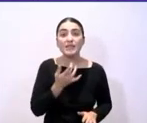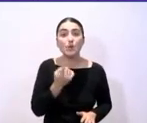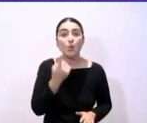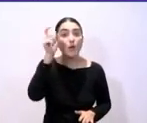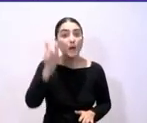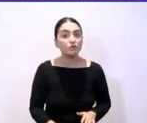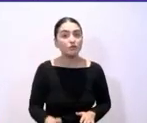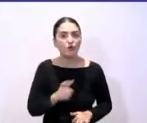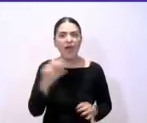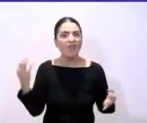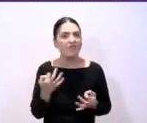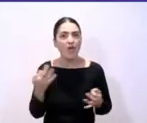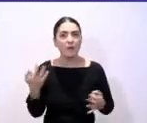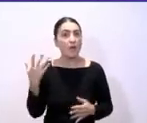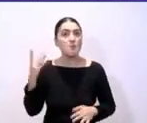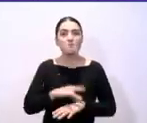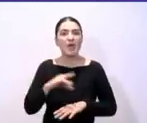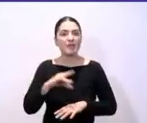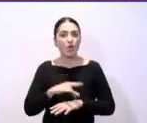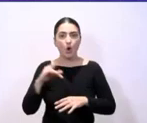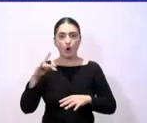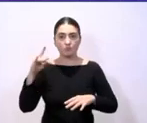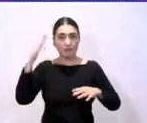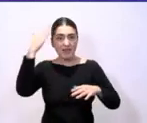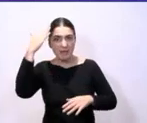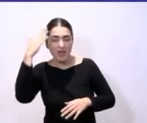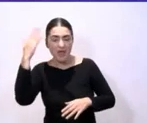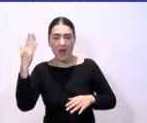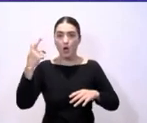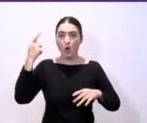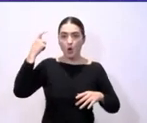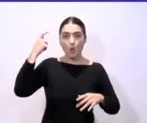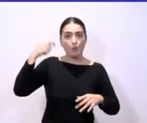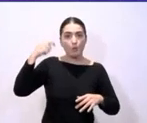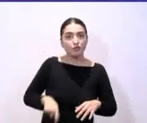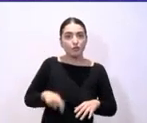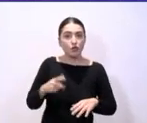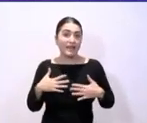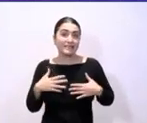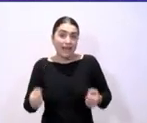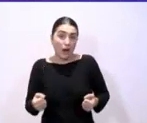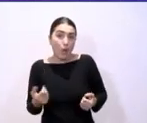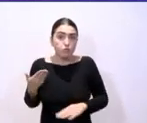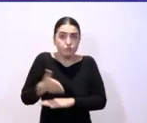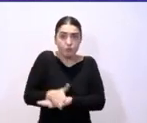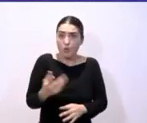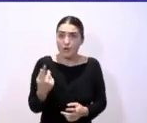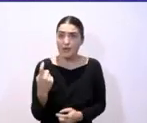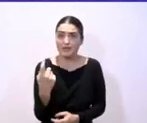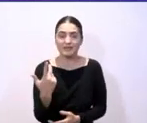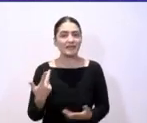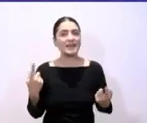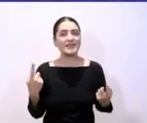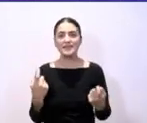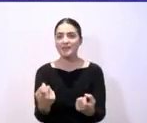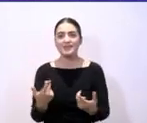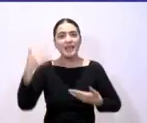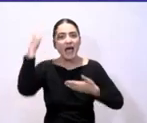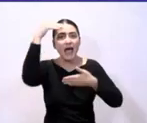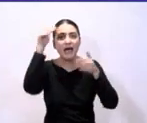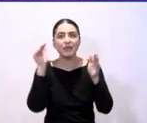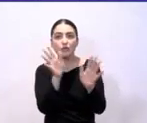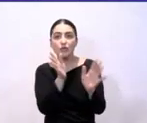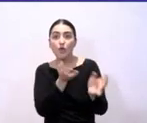que acudir a su médico de atención primaria, a su profesional de la salud, requiere de una atención que le diagnostique, a